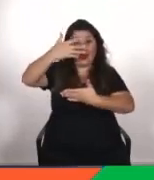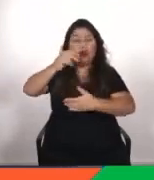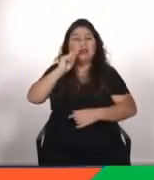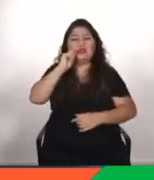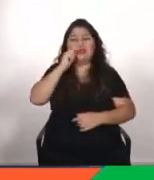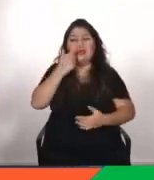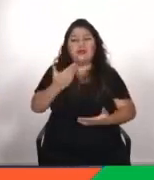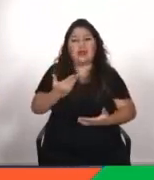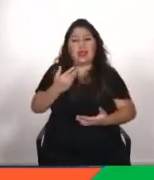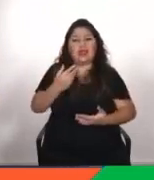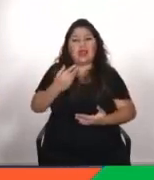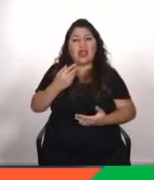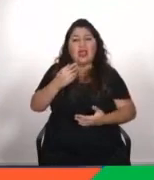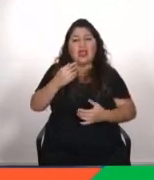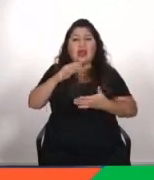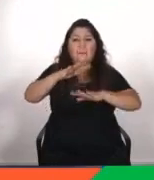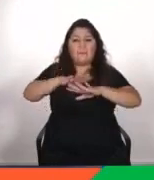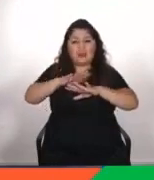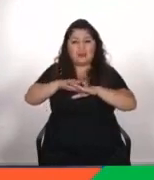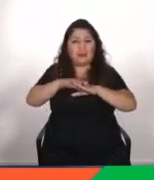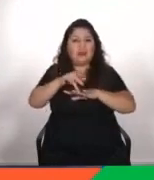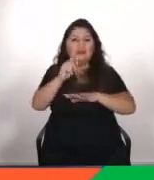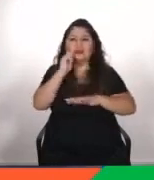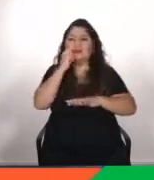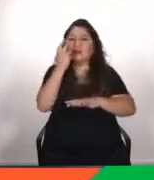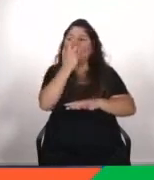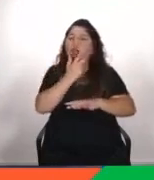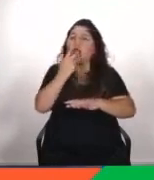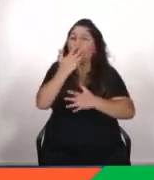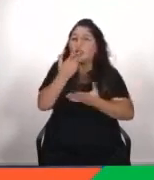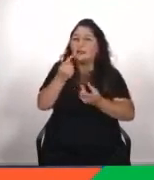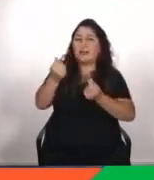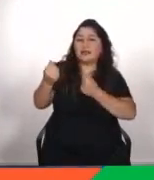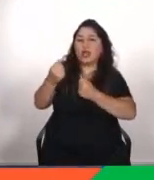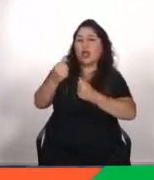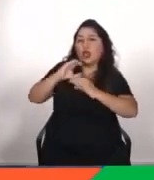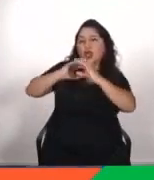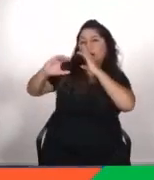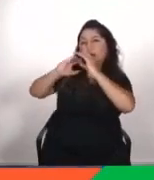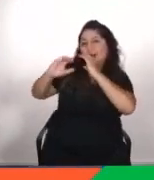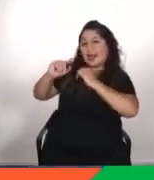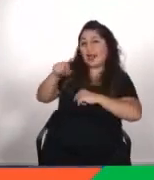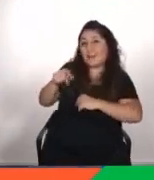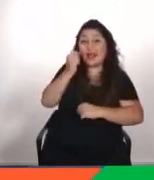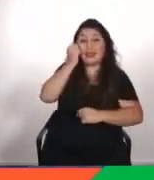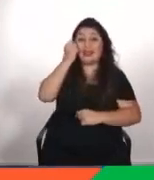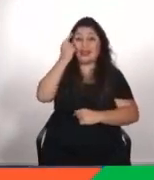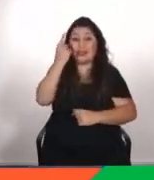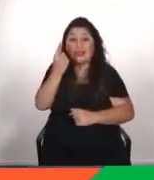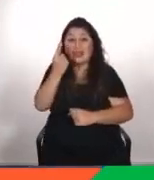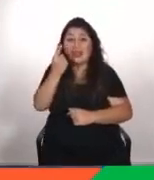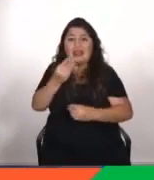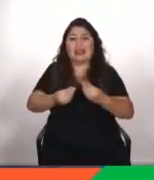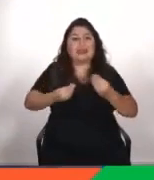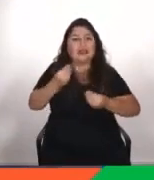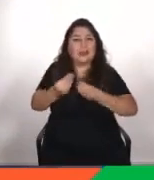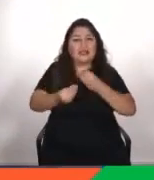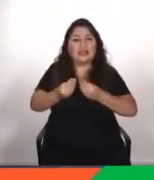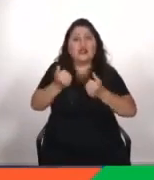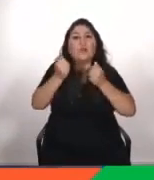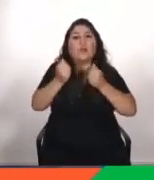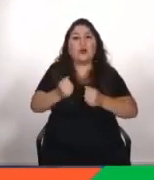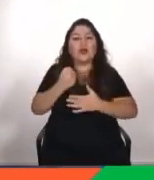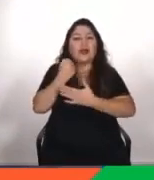alguna forma, la matemática es el lenguaje en el que podemos comunicarnos para entender qué es lo que está pasando y para tratar de poder actuar. Así que ahora mismo